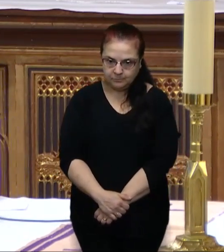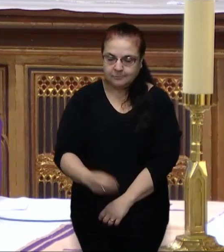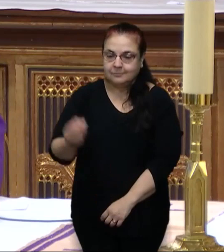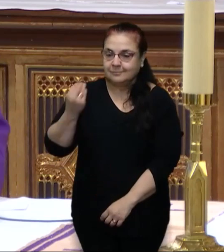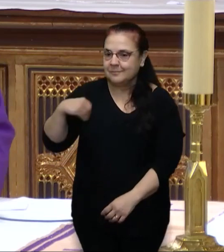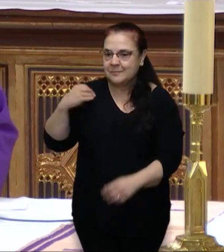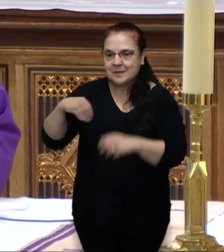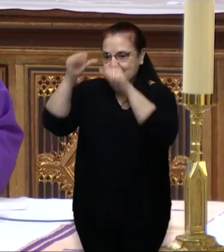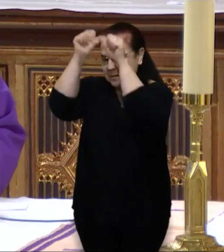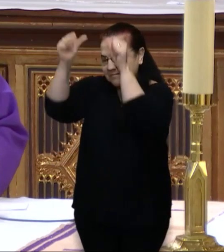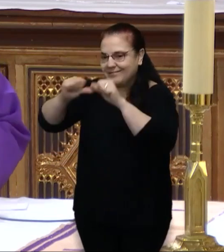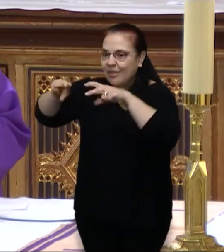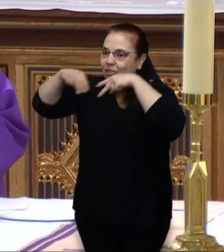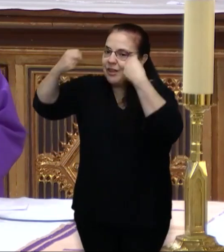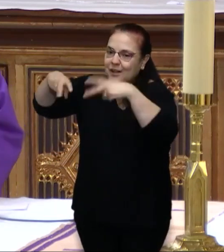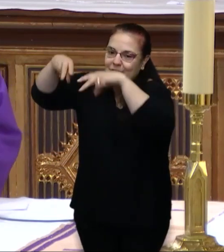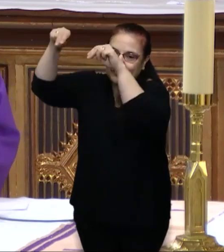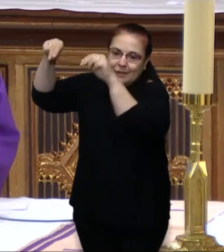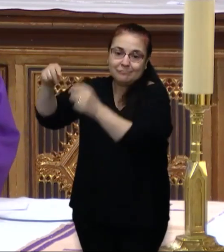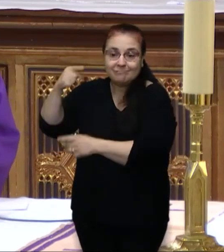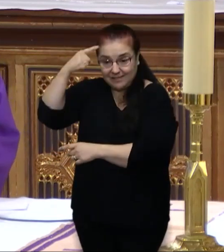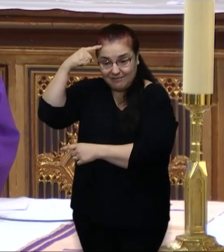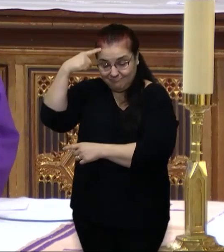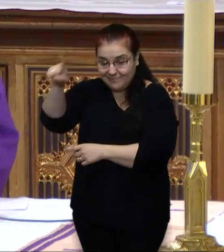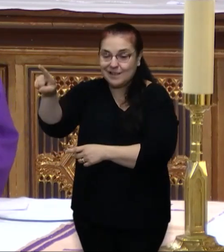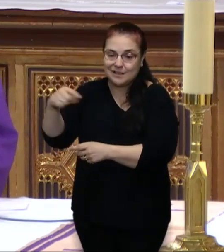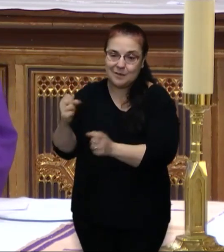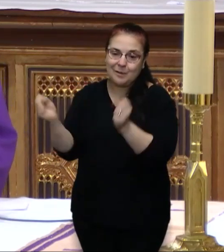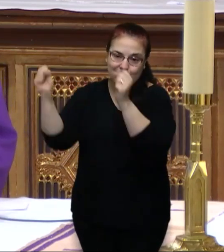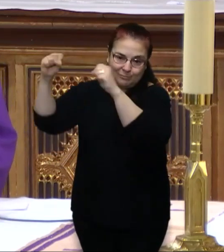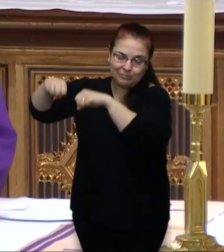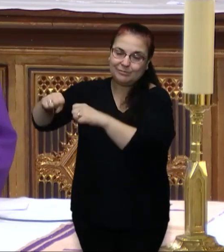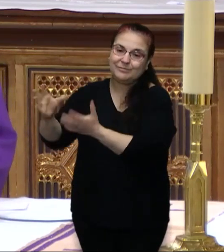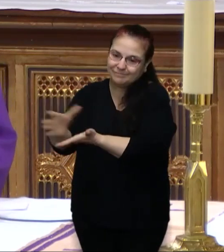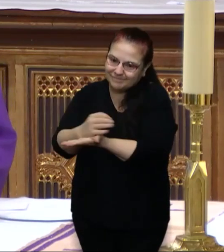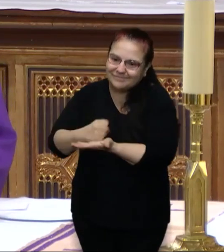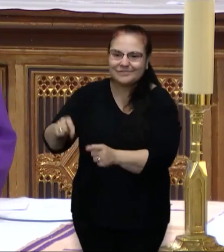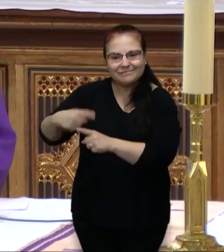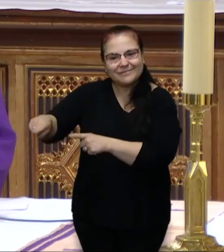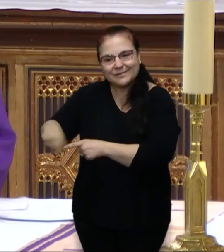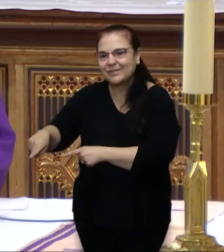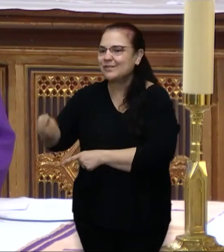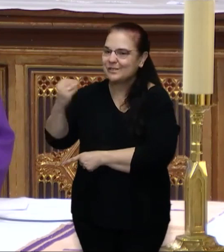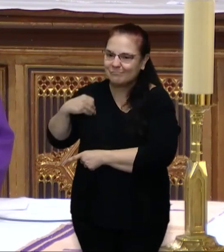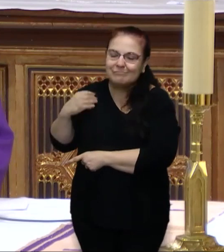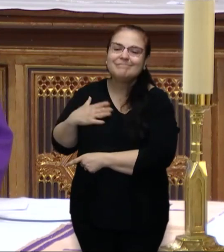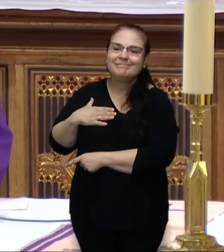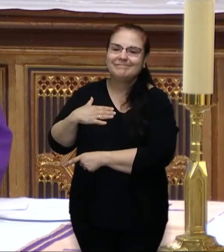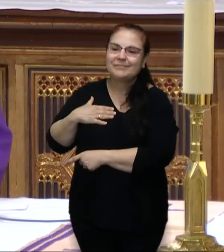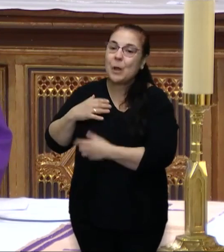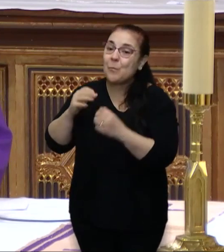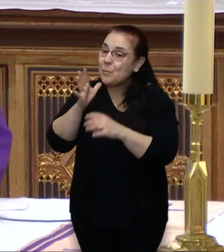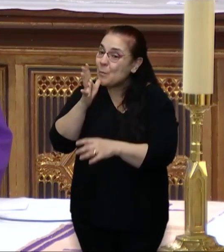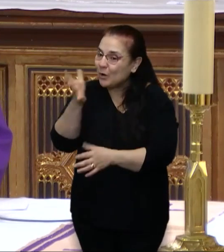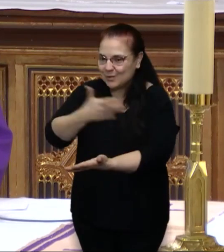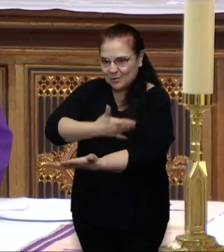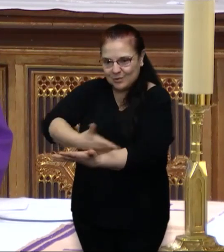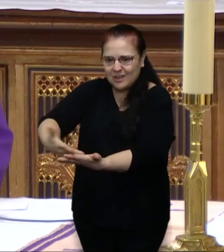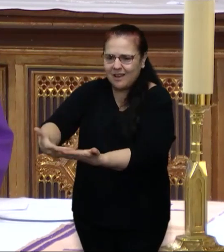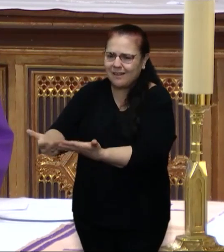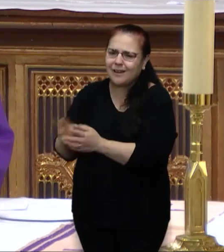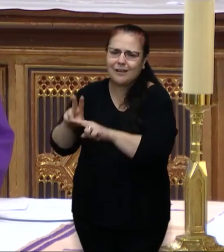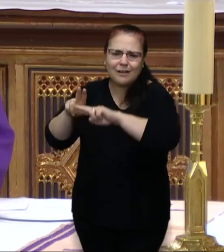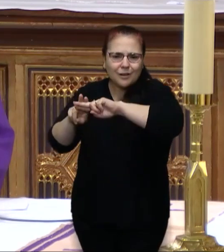Del mismo modo, acabada la cena, sabiendo que iba a reconciliar todas las cosas en sí mismo por su sangre derramada en la